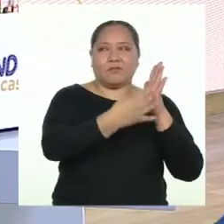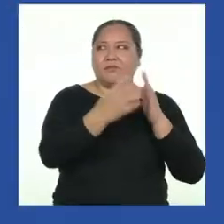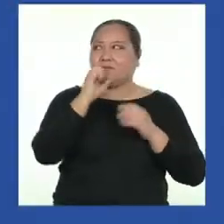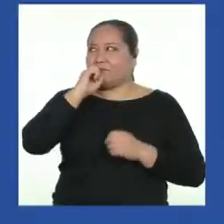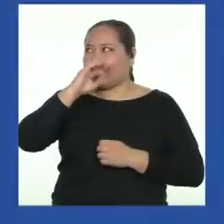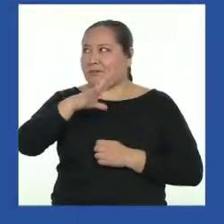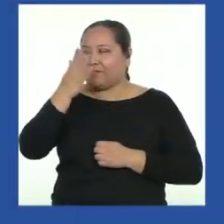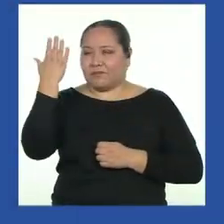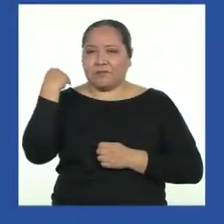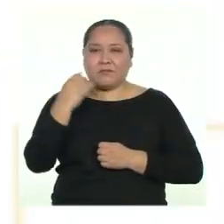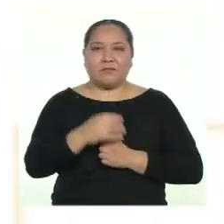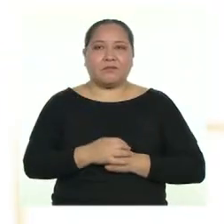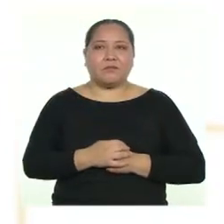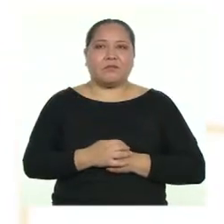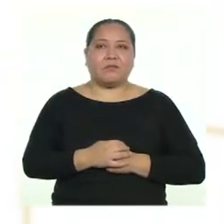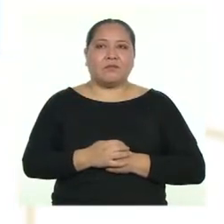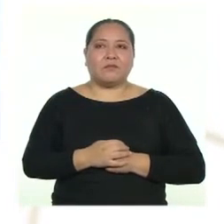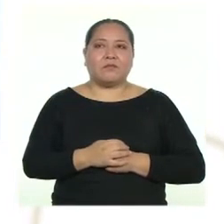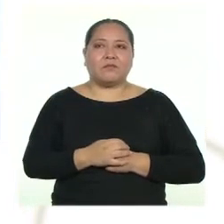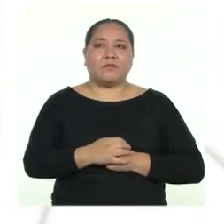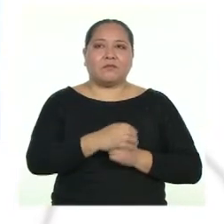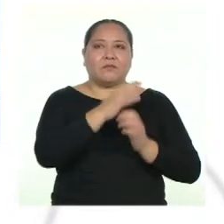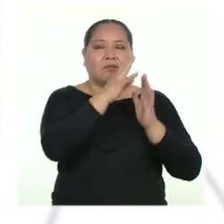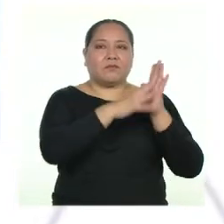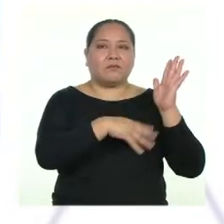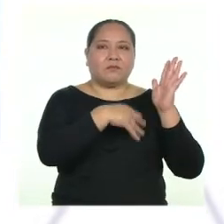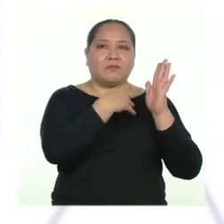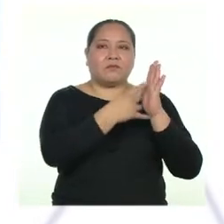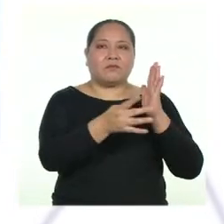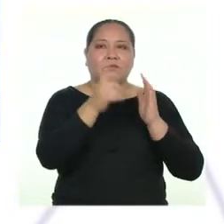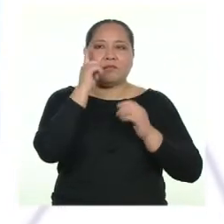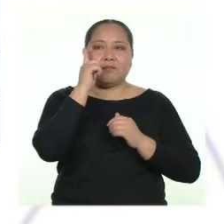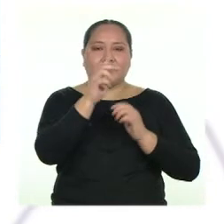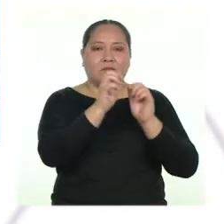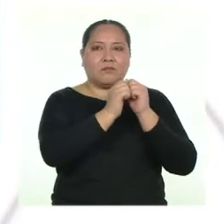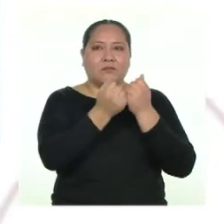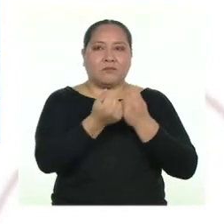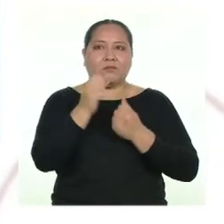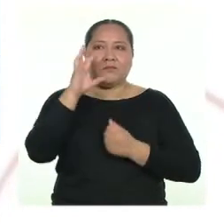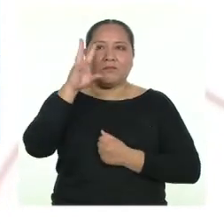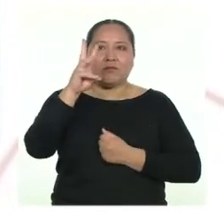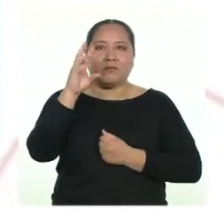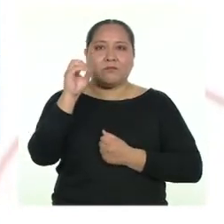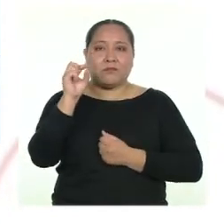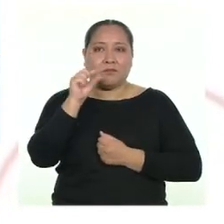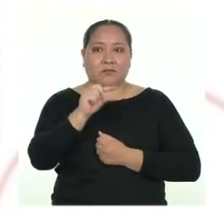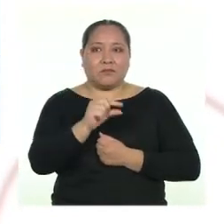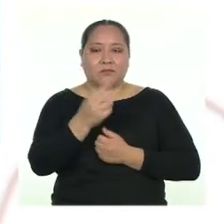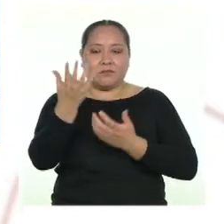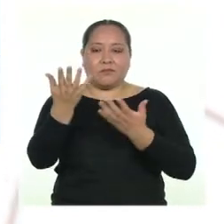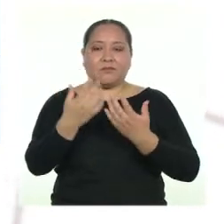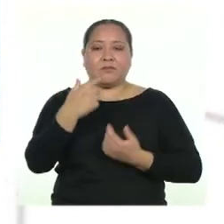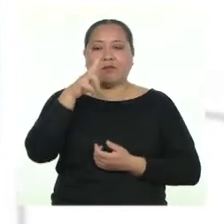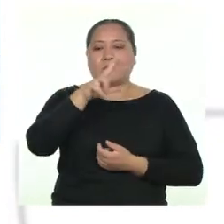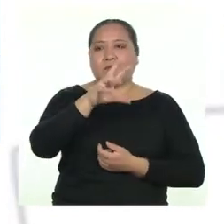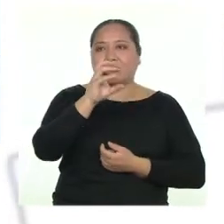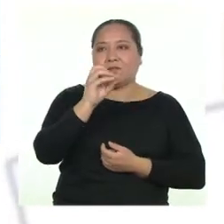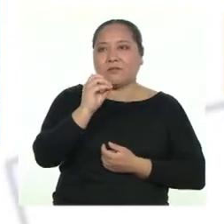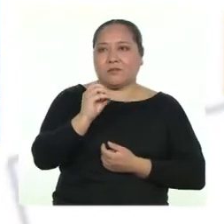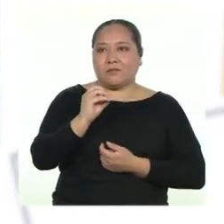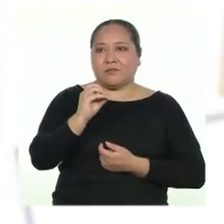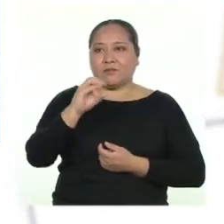un rato. Voy a poner que un pan de 60 gramos aporta 30 gramos de carbohidratos